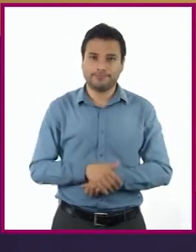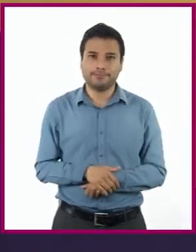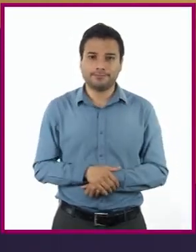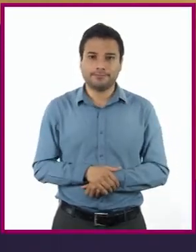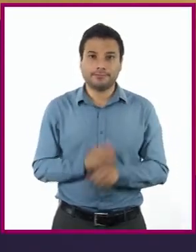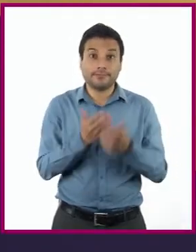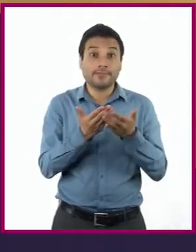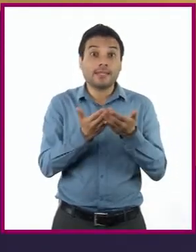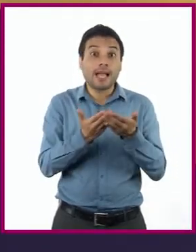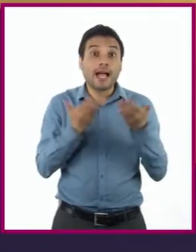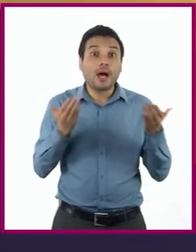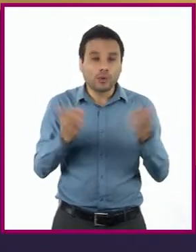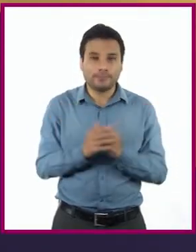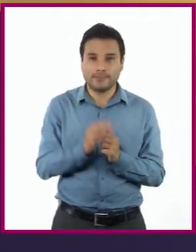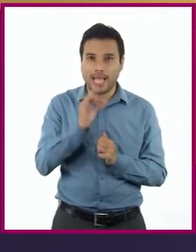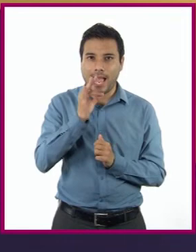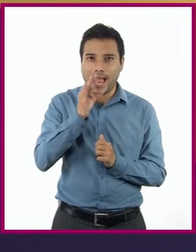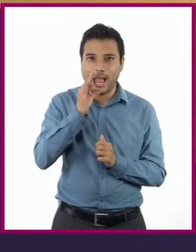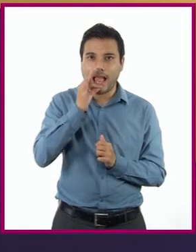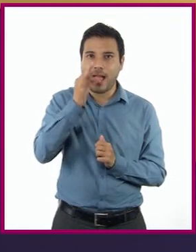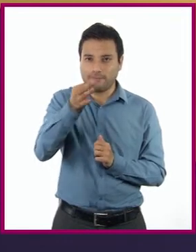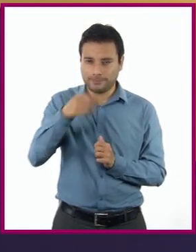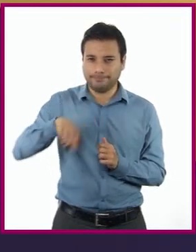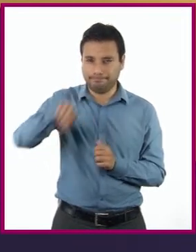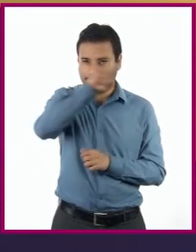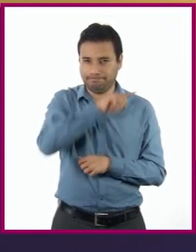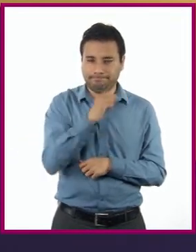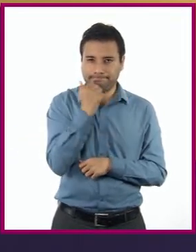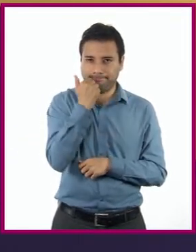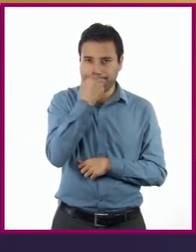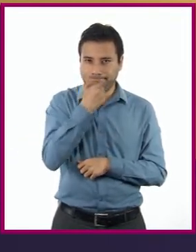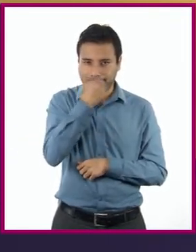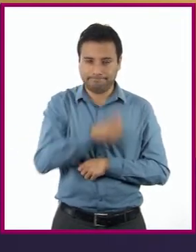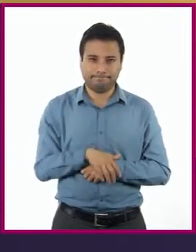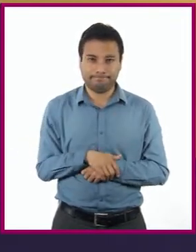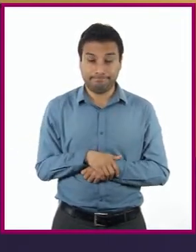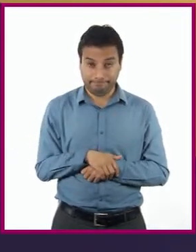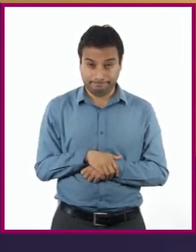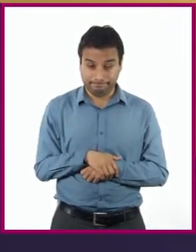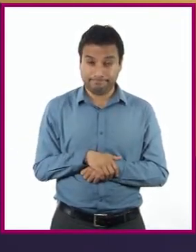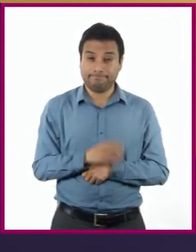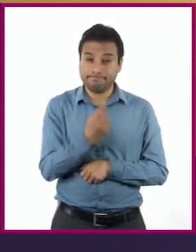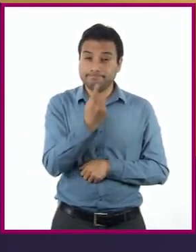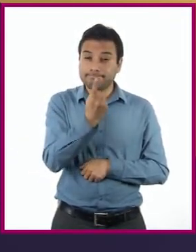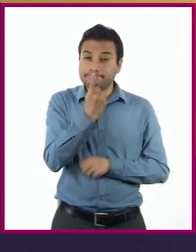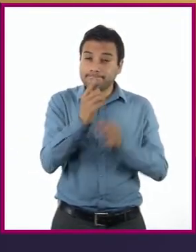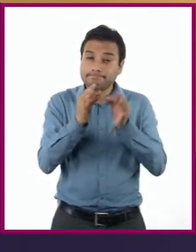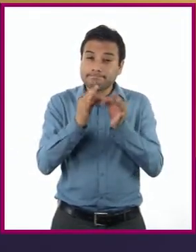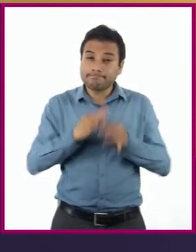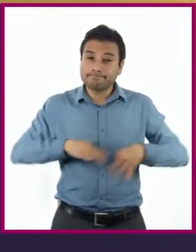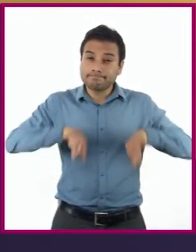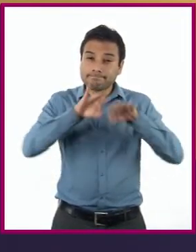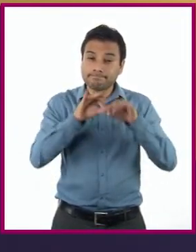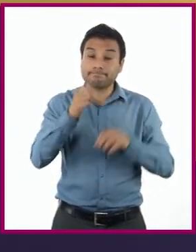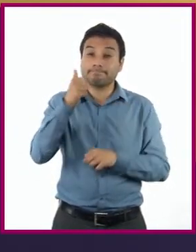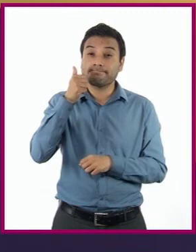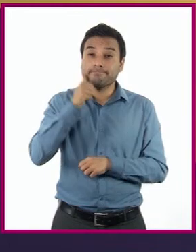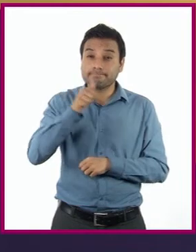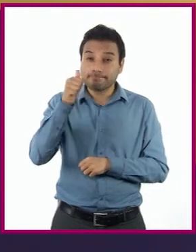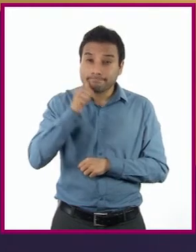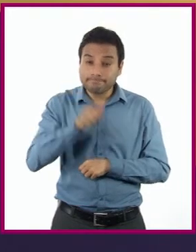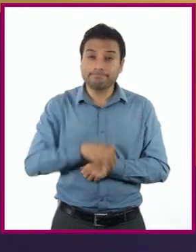nos queda recordarles a las y los alumnos que nos ven desde casa que no olviden la importancia de investigar y